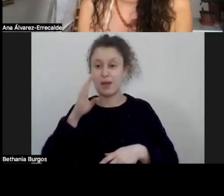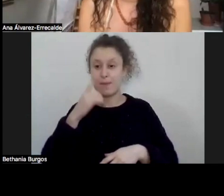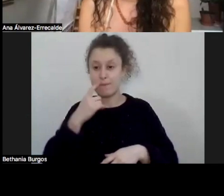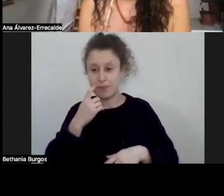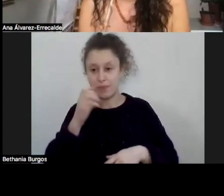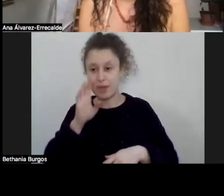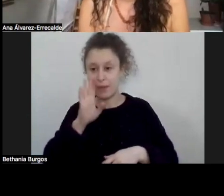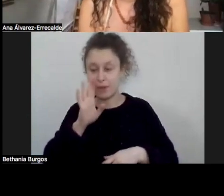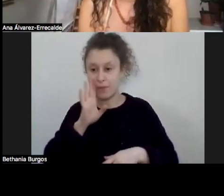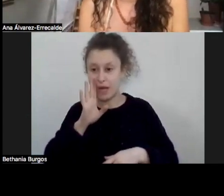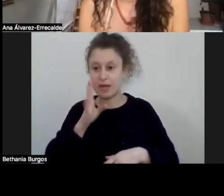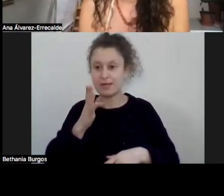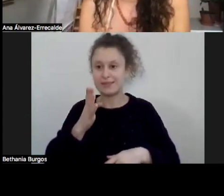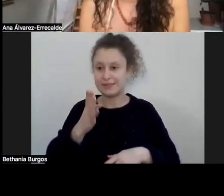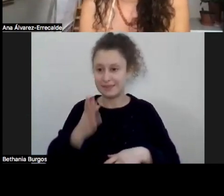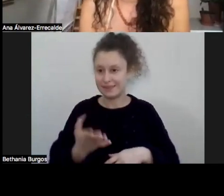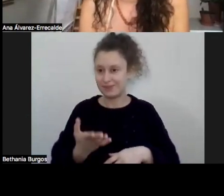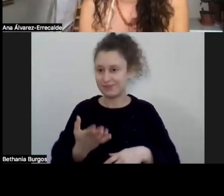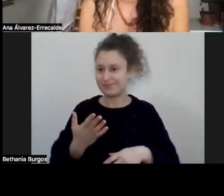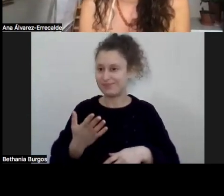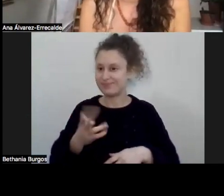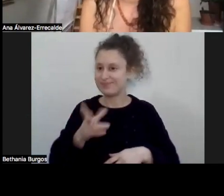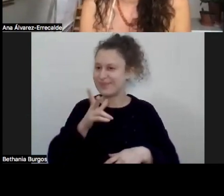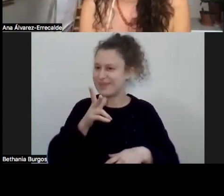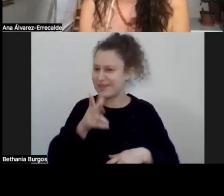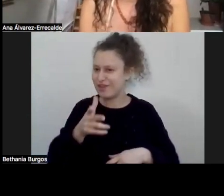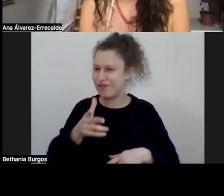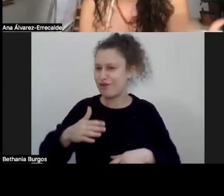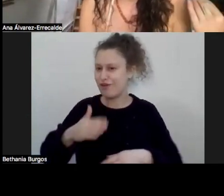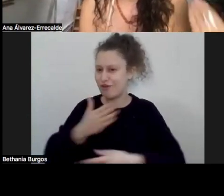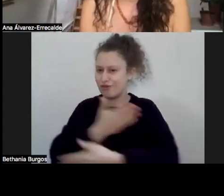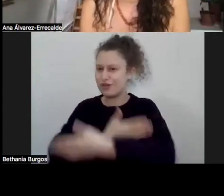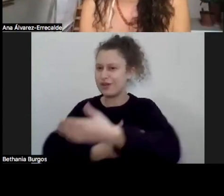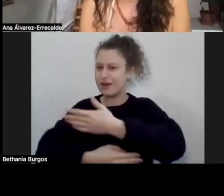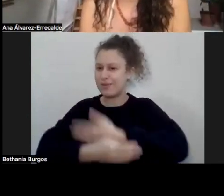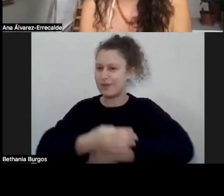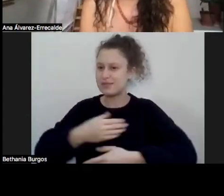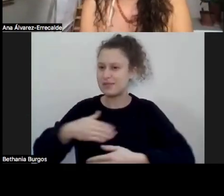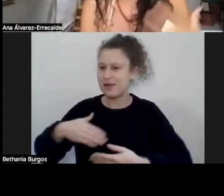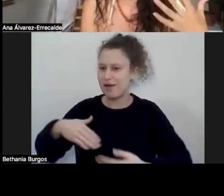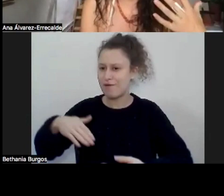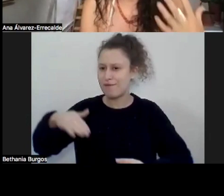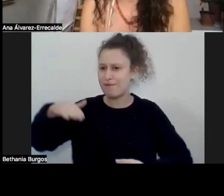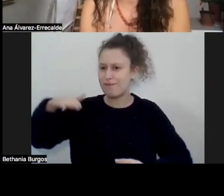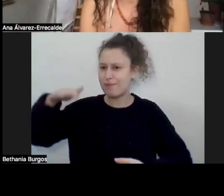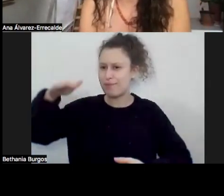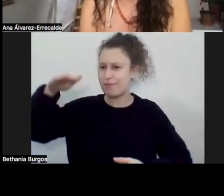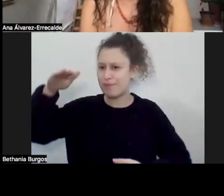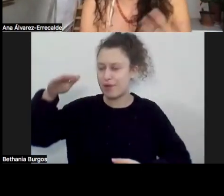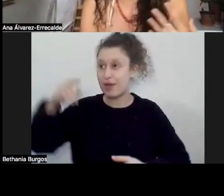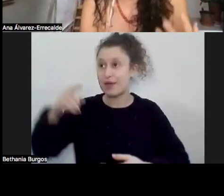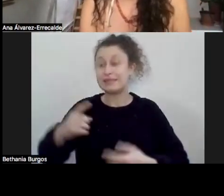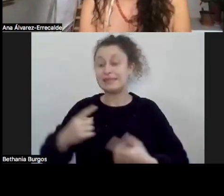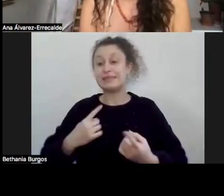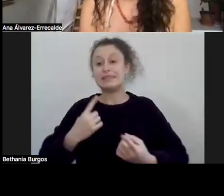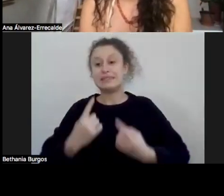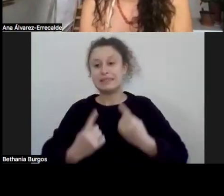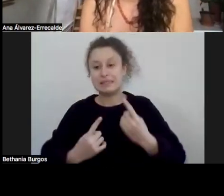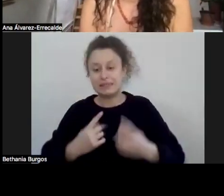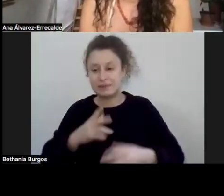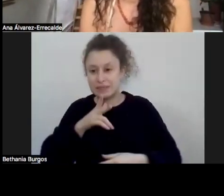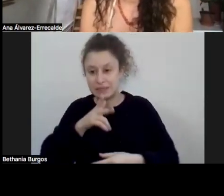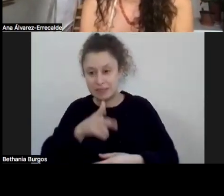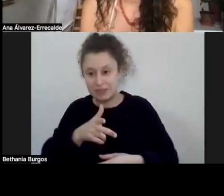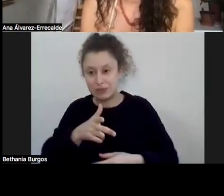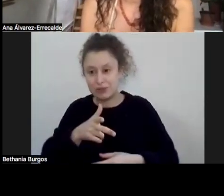mayores y cuando nuestros hijos tienen veintitantos años suelen ser más altos que nosotras, más fuertes que nosotras